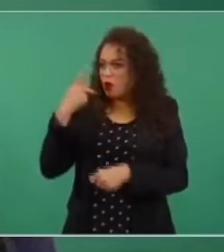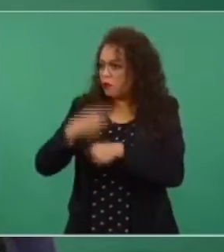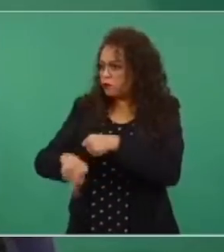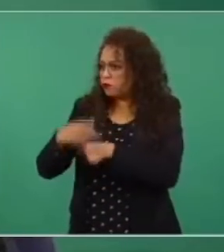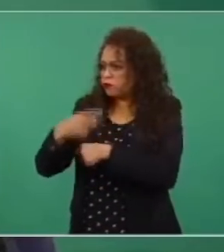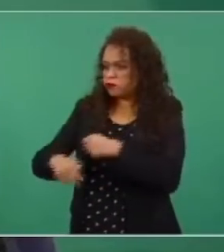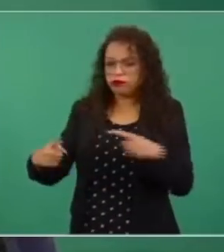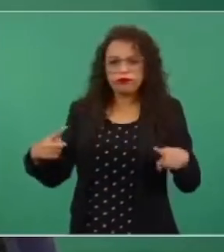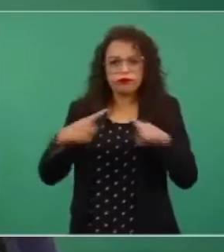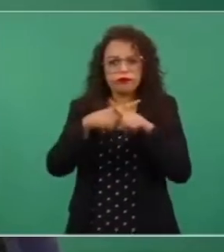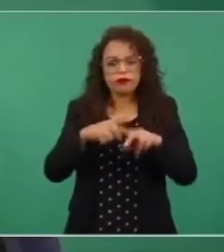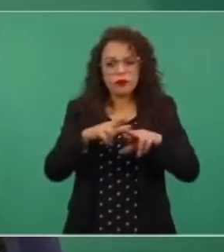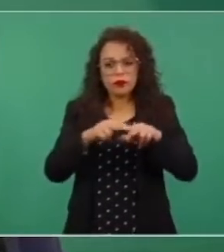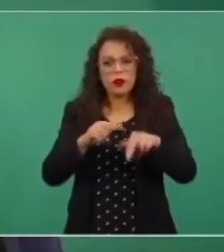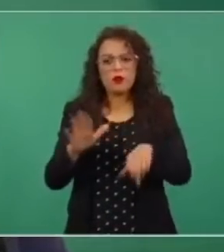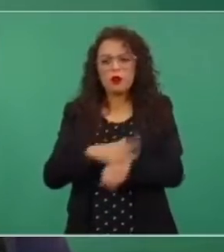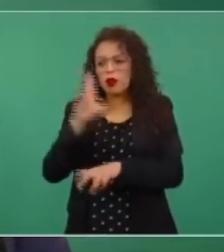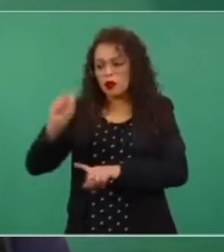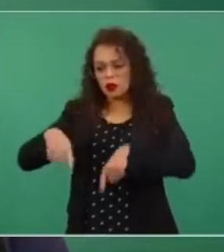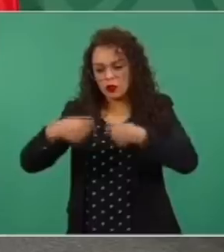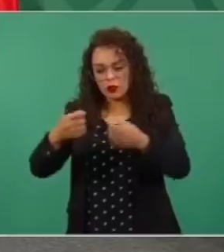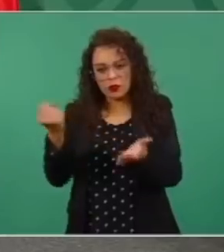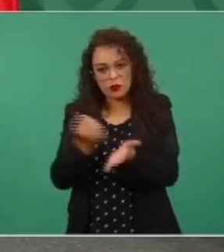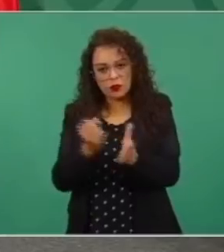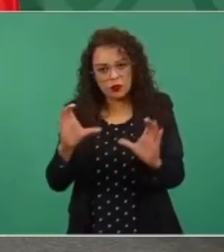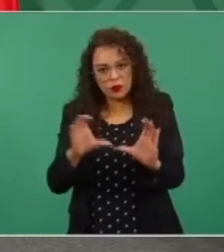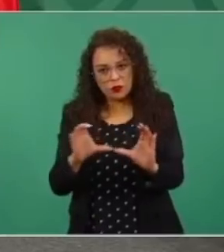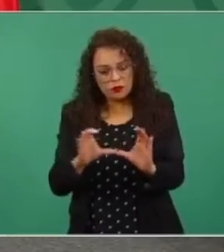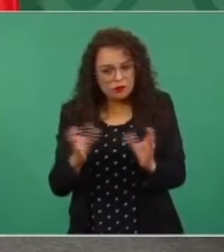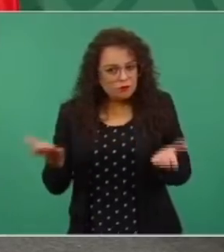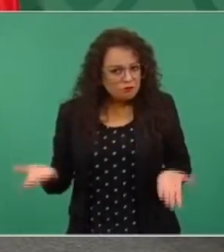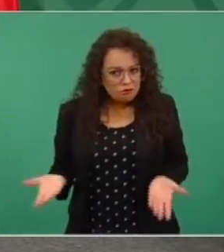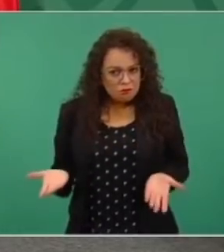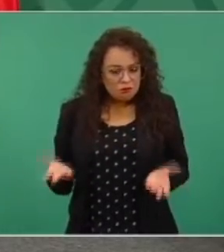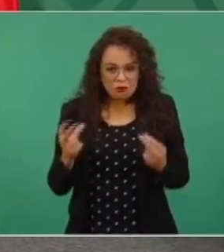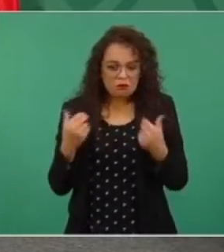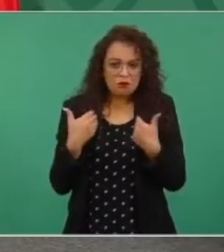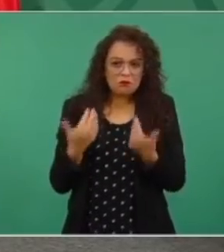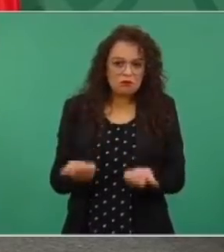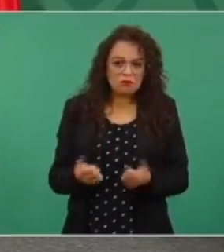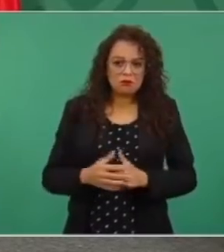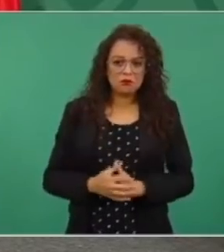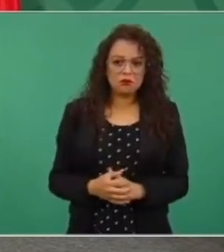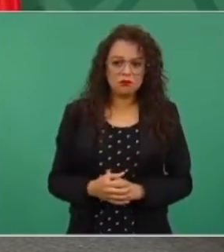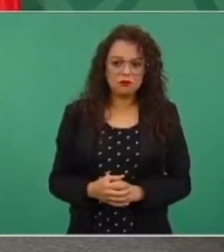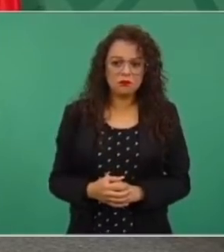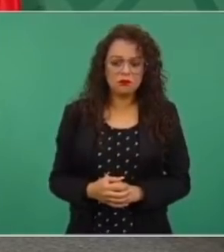no se da la certificación? ¿O por qué no